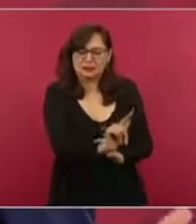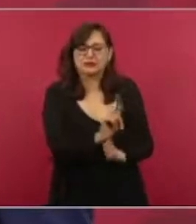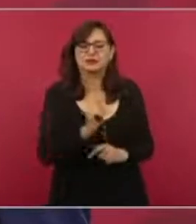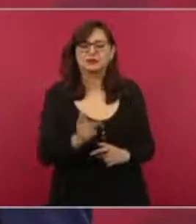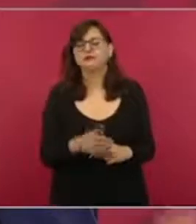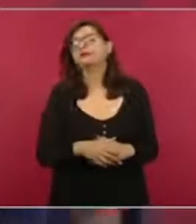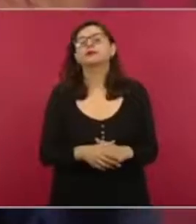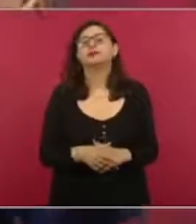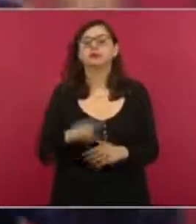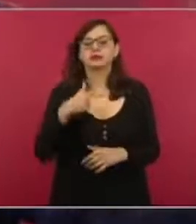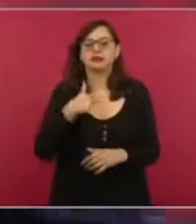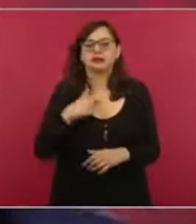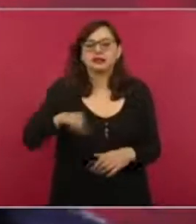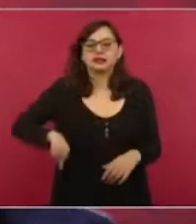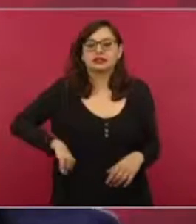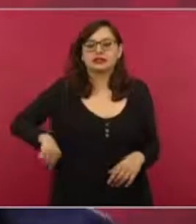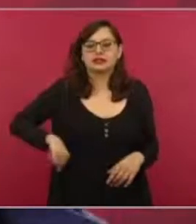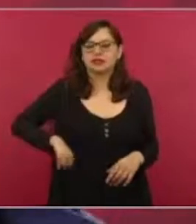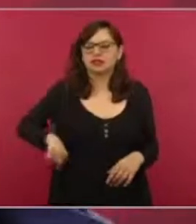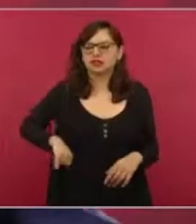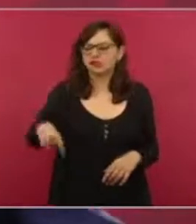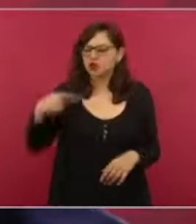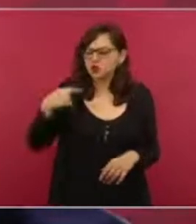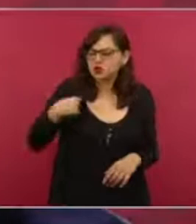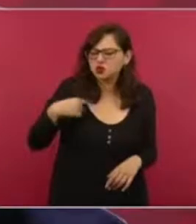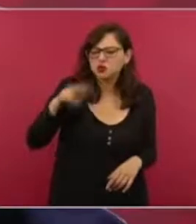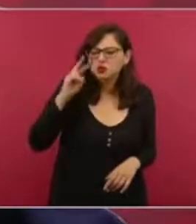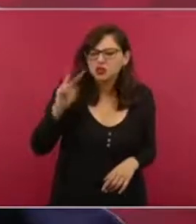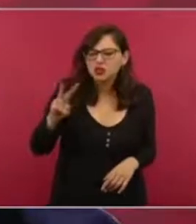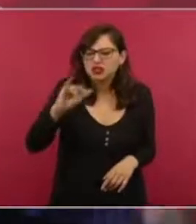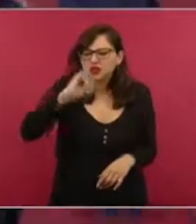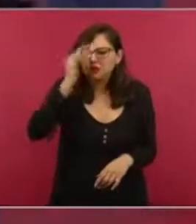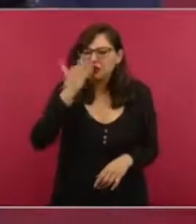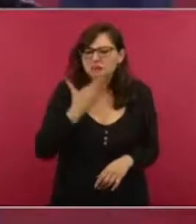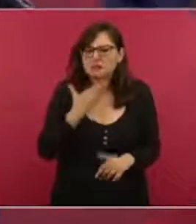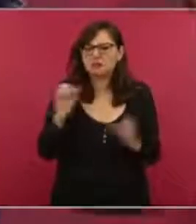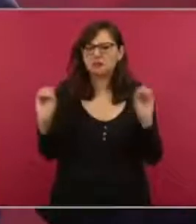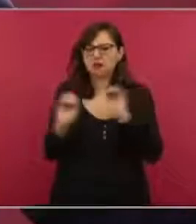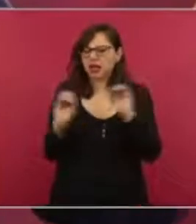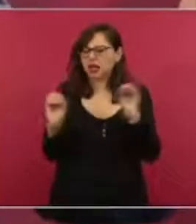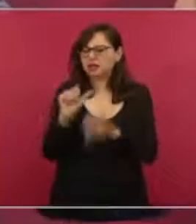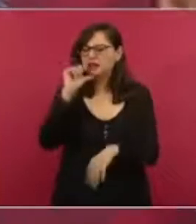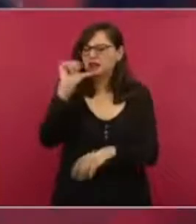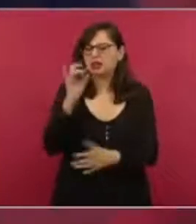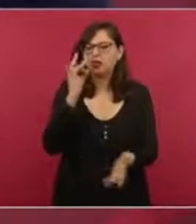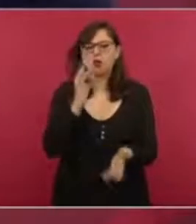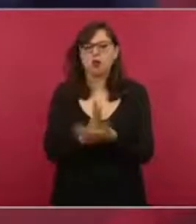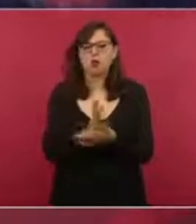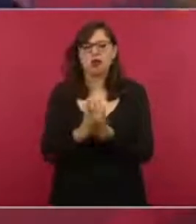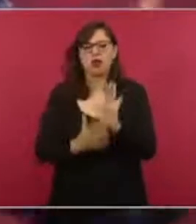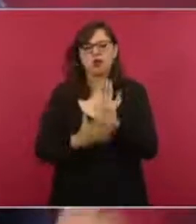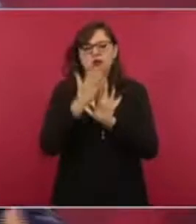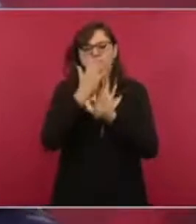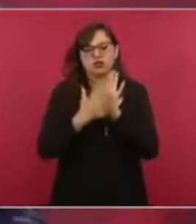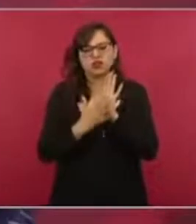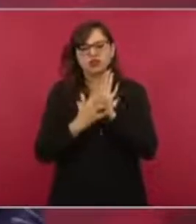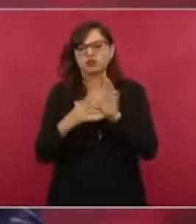Me llamaba la atención porque no veía yo imágenes. Y me acordé mucho de cuando lo de